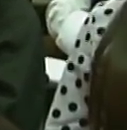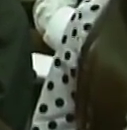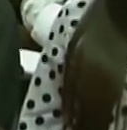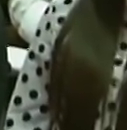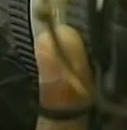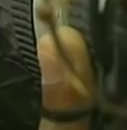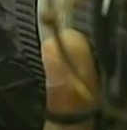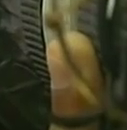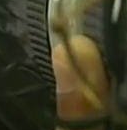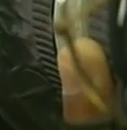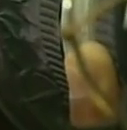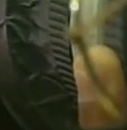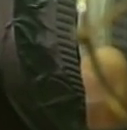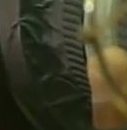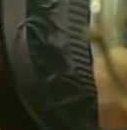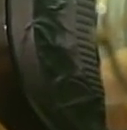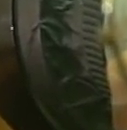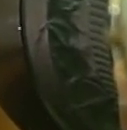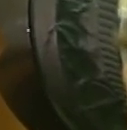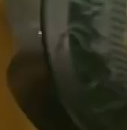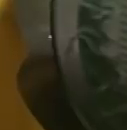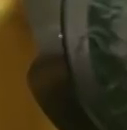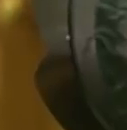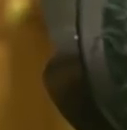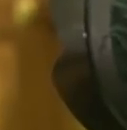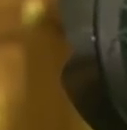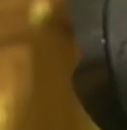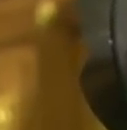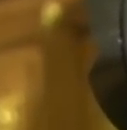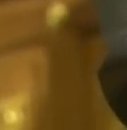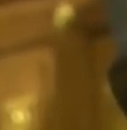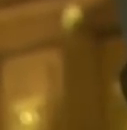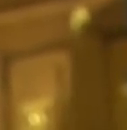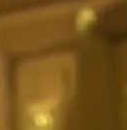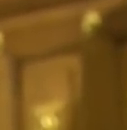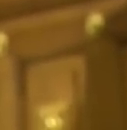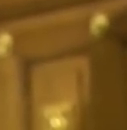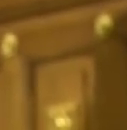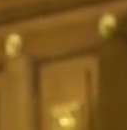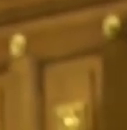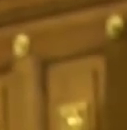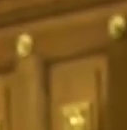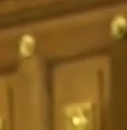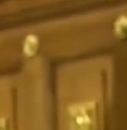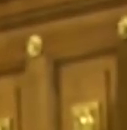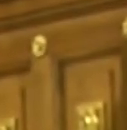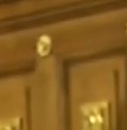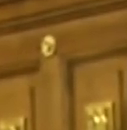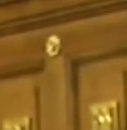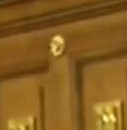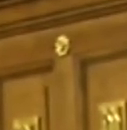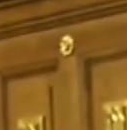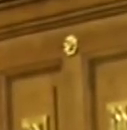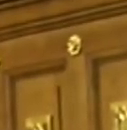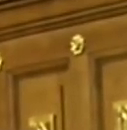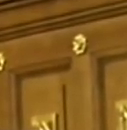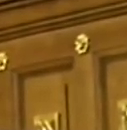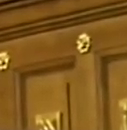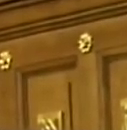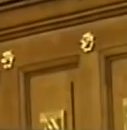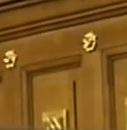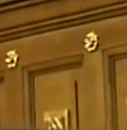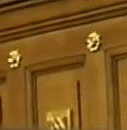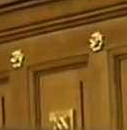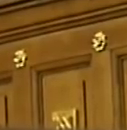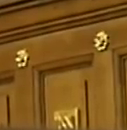es lo que le da sentido verdadero a mi candidatura, es decir, llegar a Miraflores con la votación